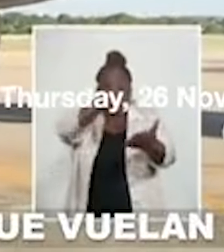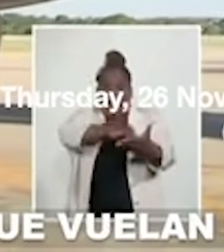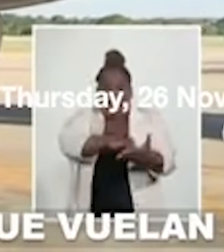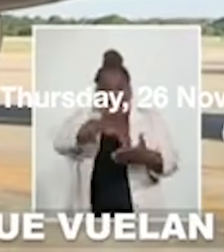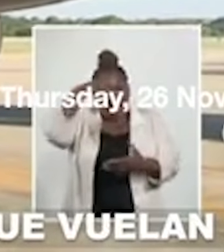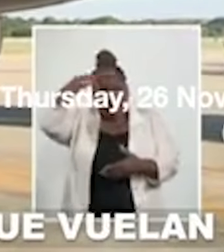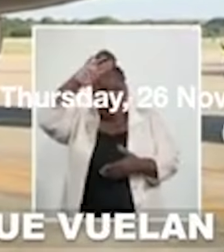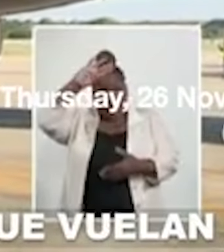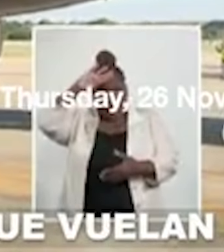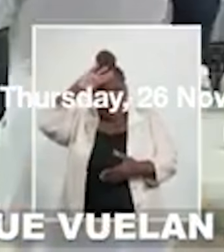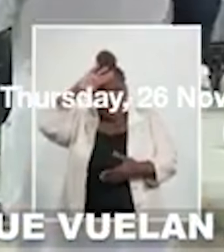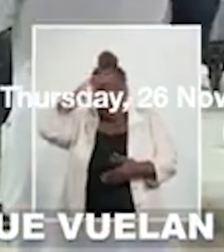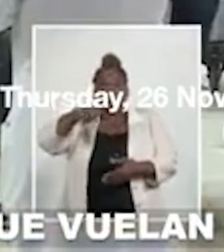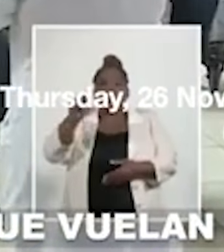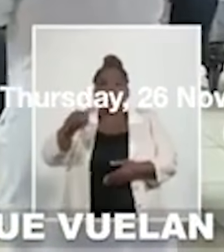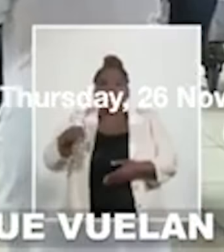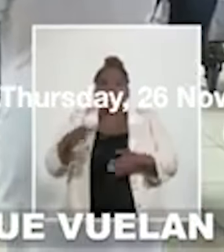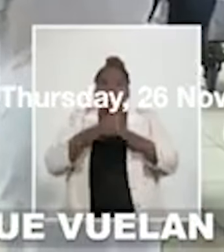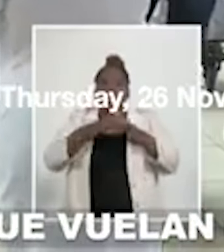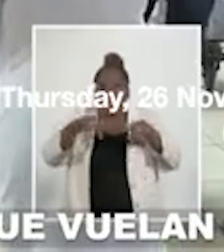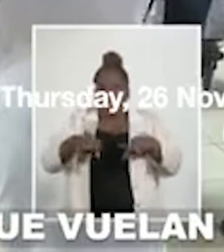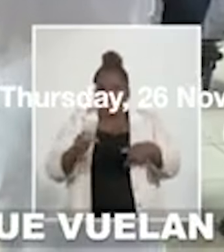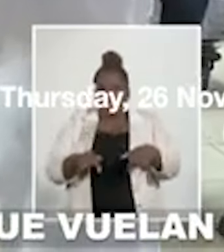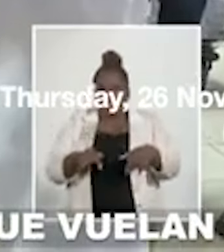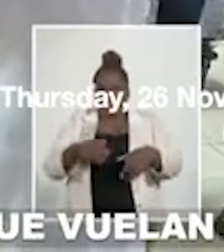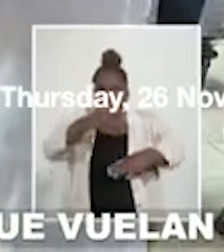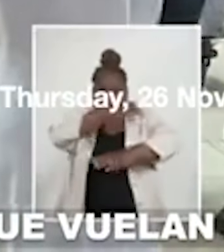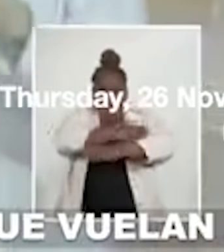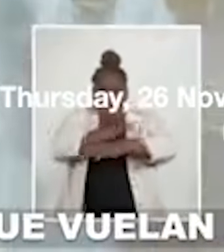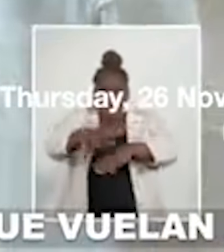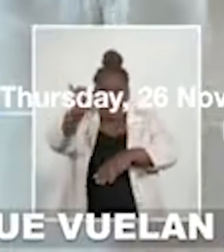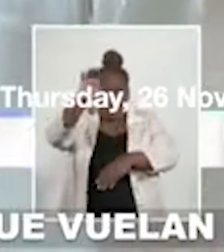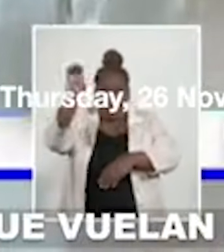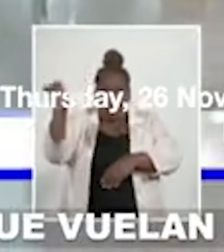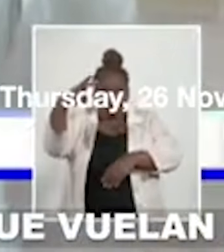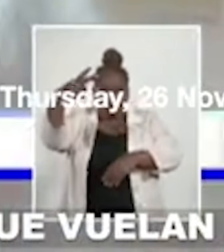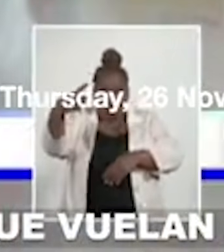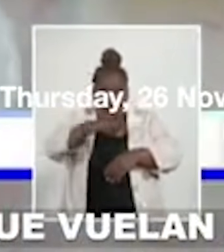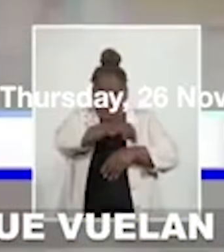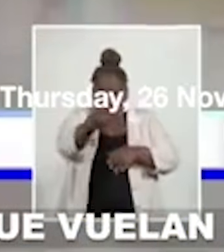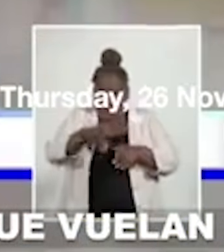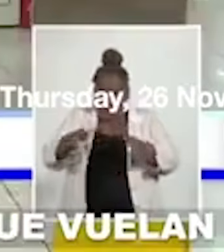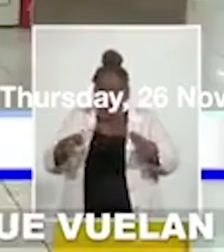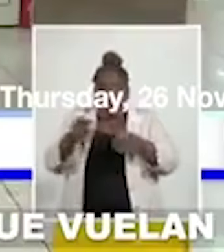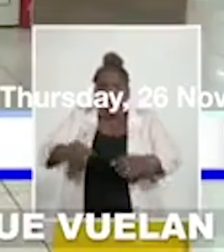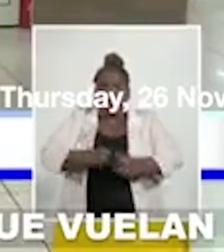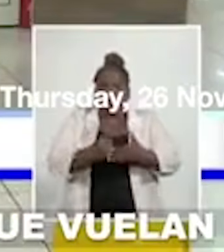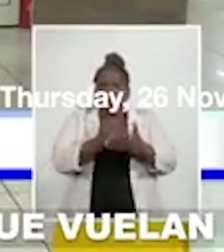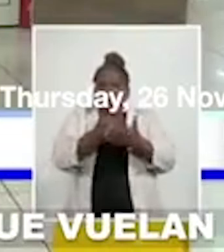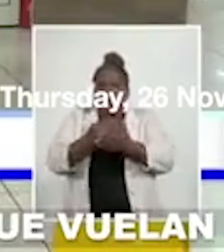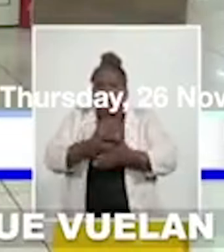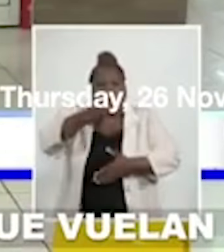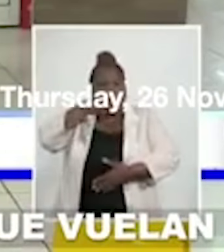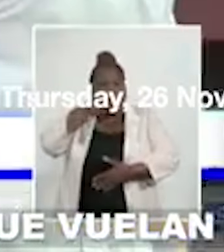una de las más importantes, que vuela desde Estados Unidos hacia Cuba. Durante la temporada de invierno comprendida entre el 16 de noviembre y el 15 de